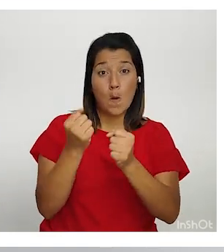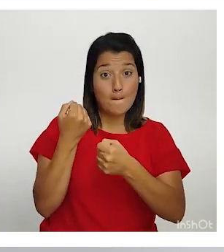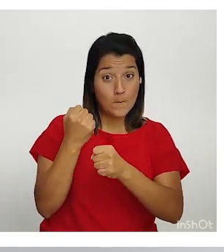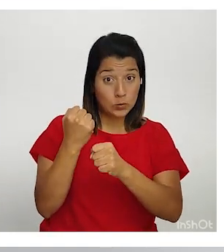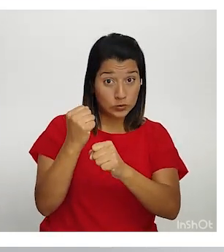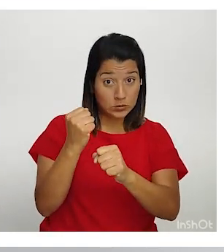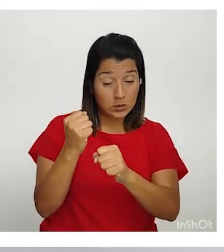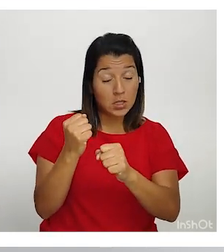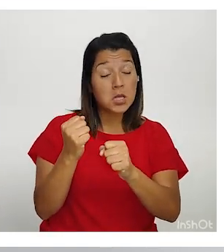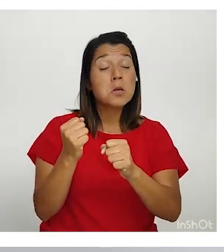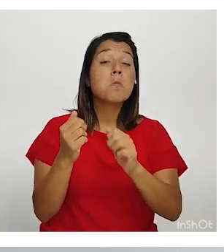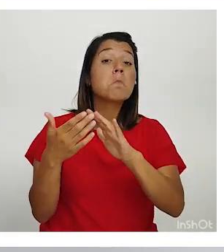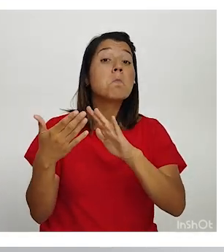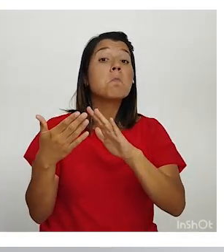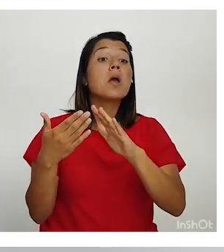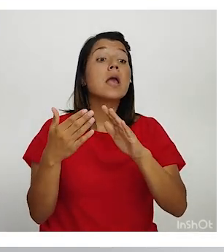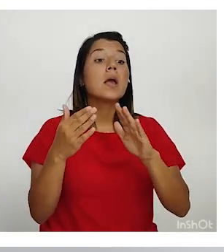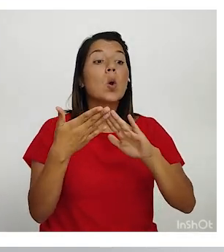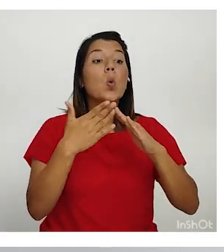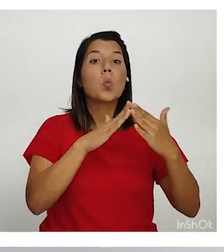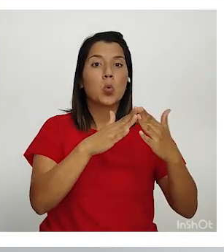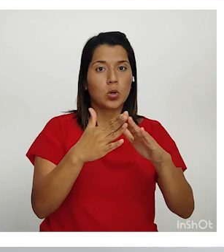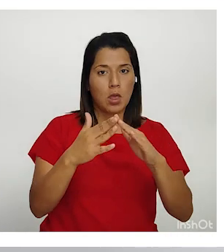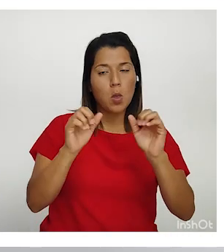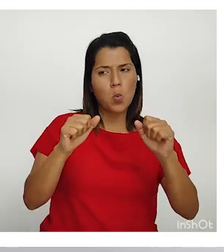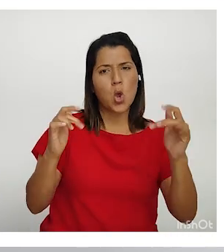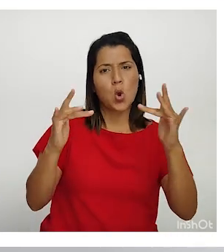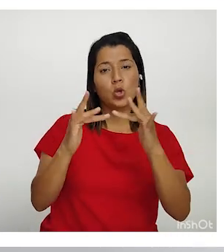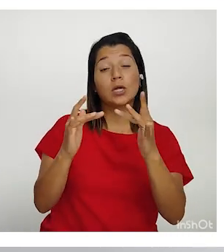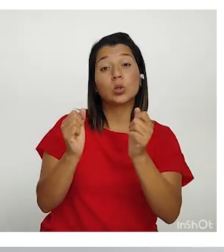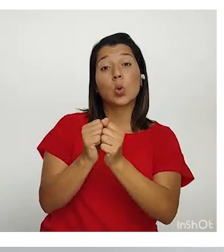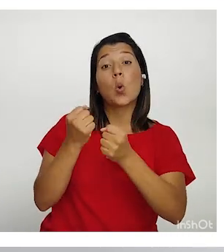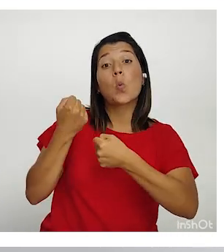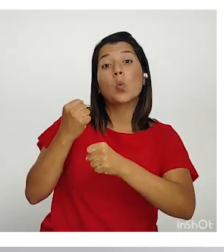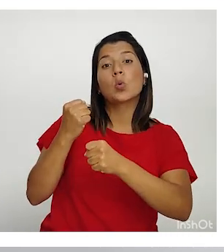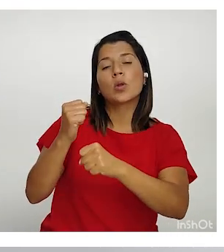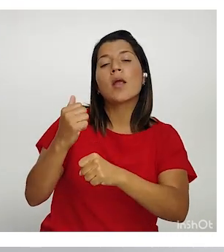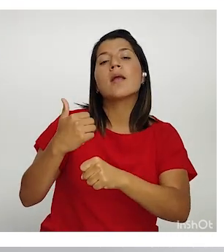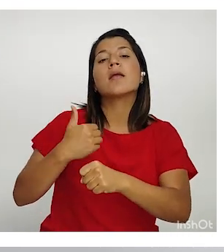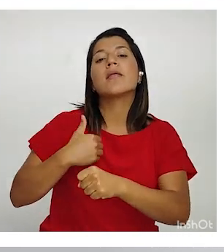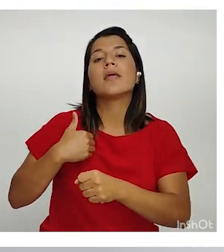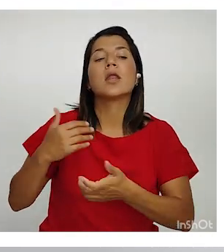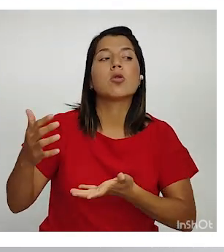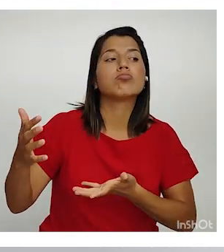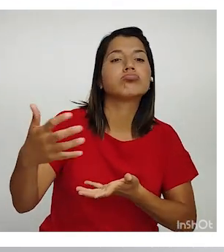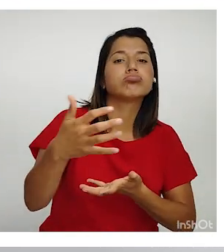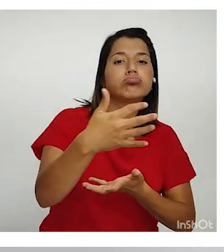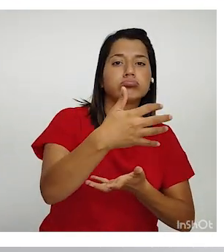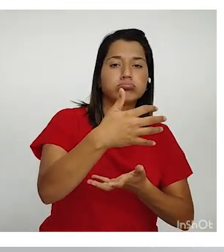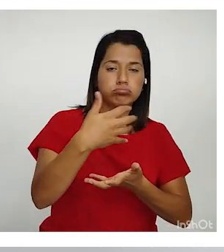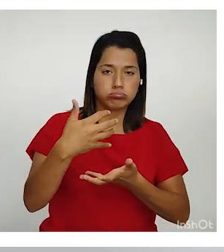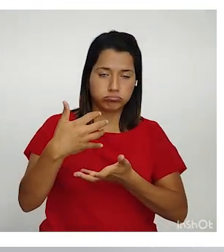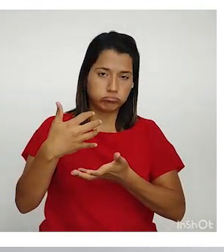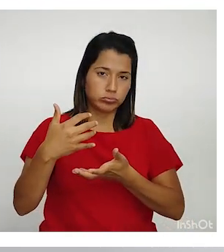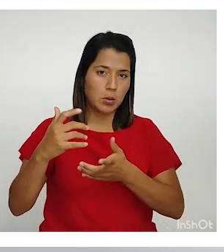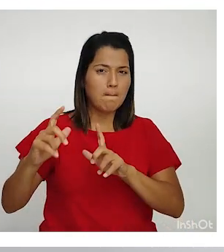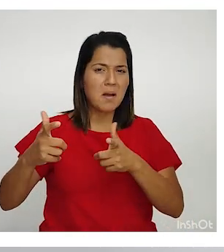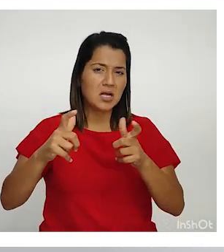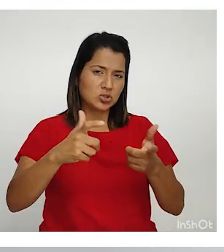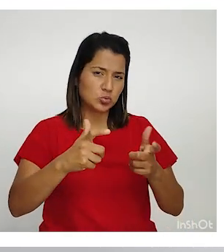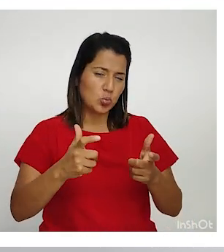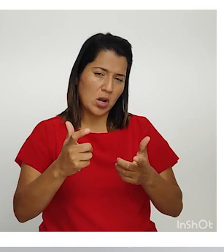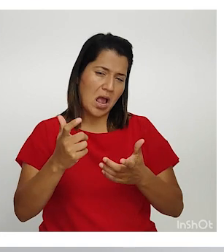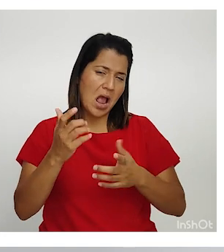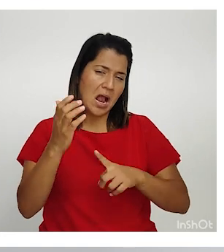comunidades pueden organizarse y tener su recolección de basura periódica. de este tipo de desechos, ¿verdad? Que son muy